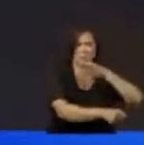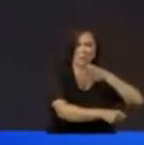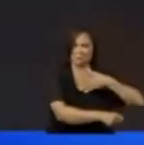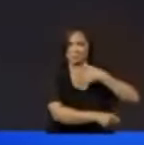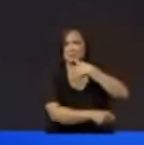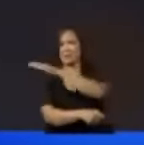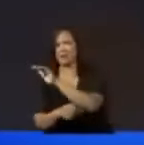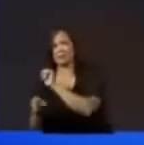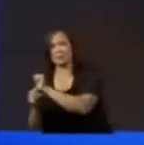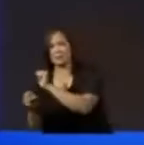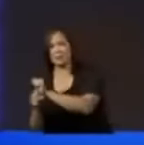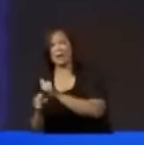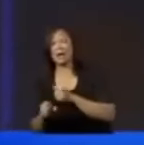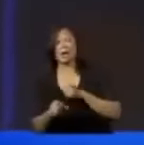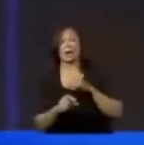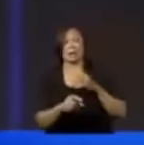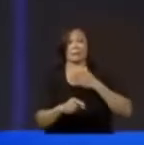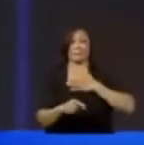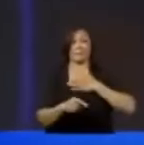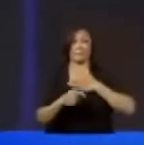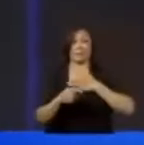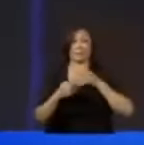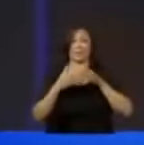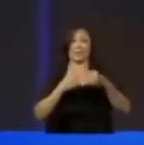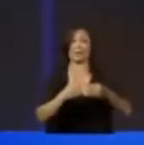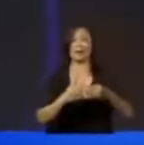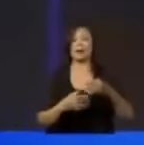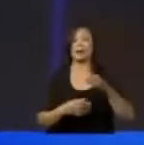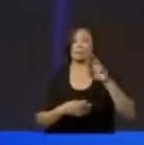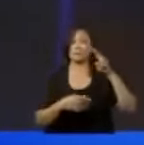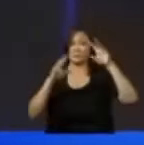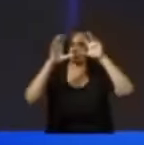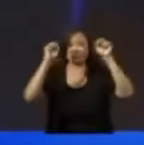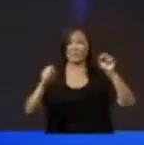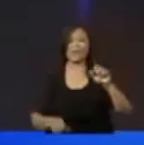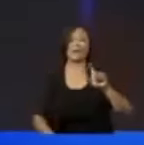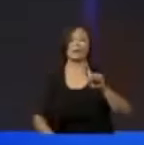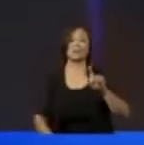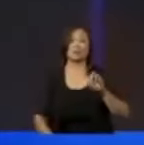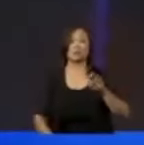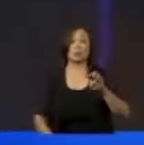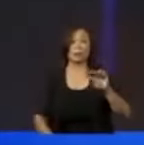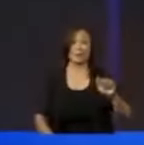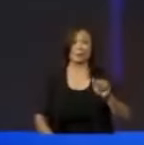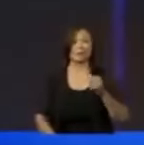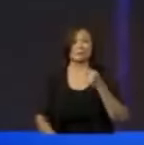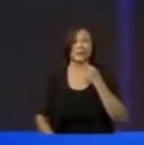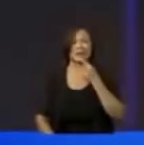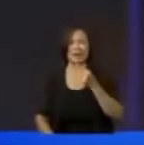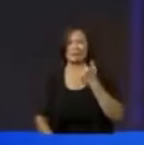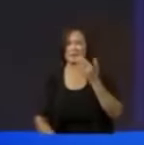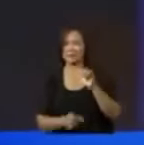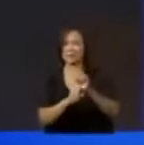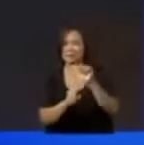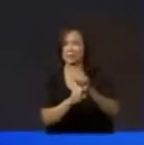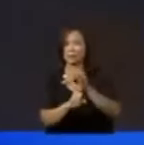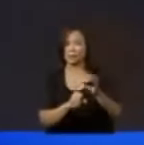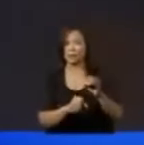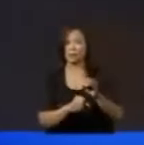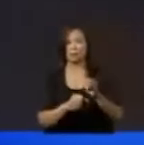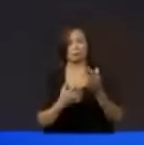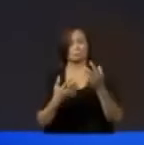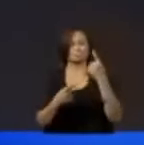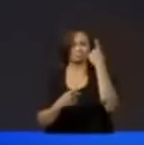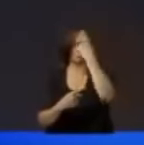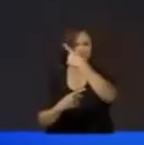Ayer decía mi candidata vicepresidencial, Soraima Cuello, que el desempleo tiene el